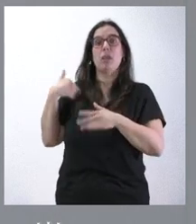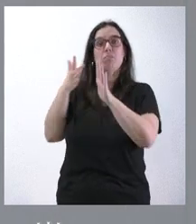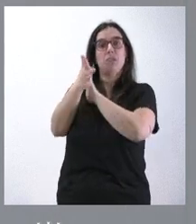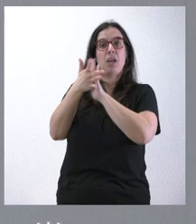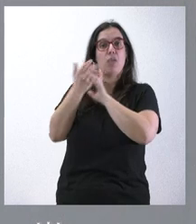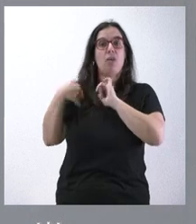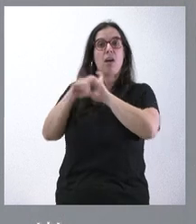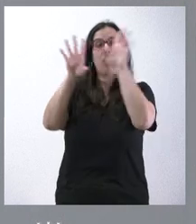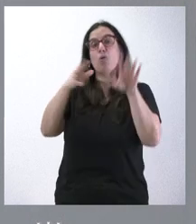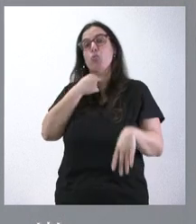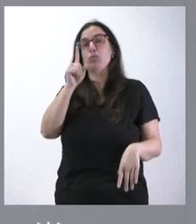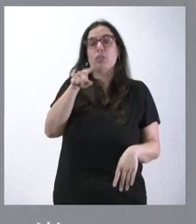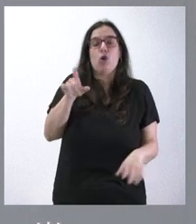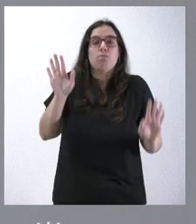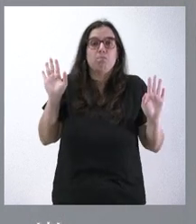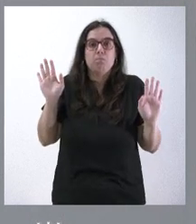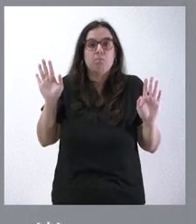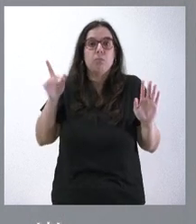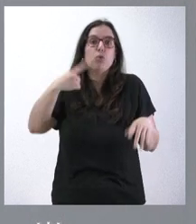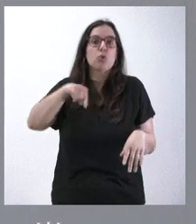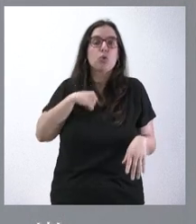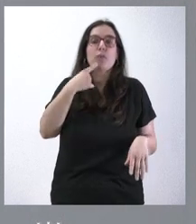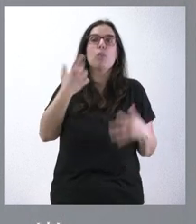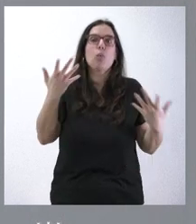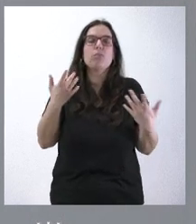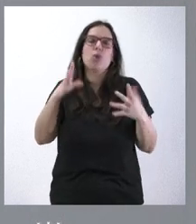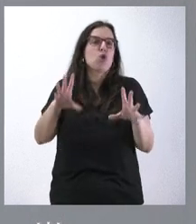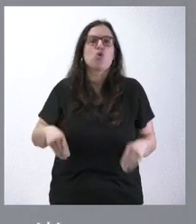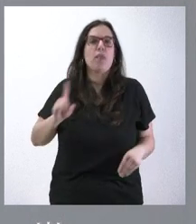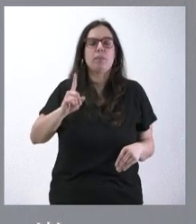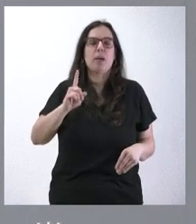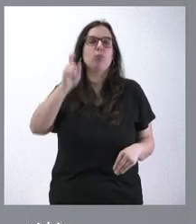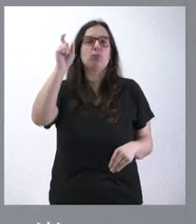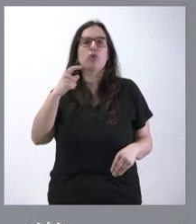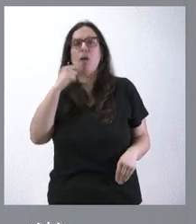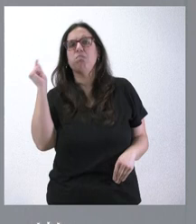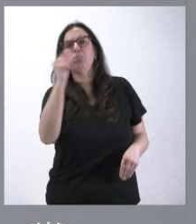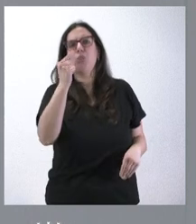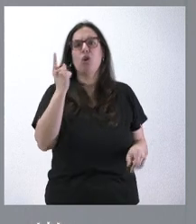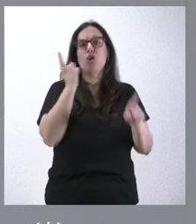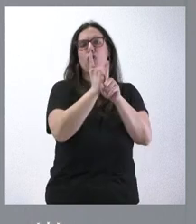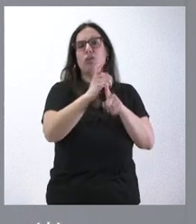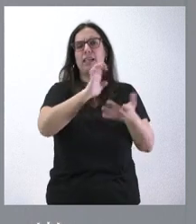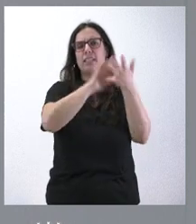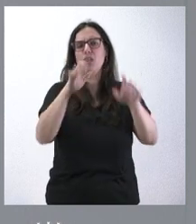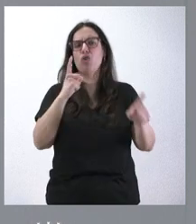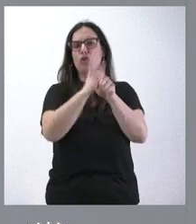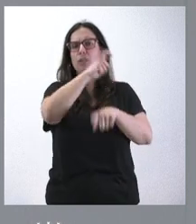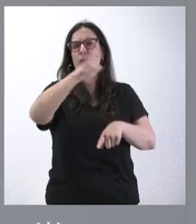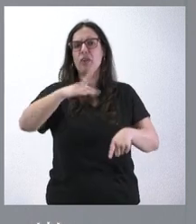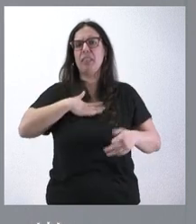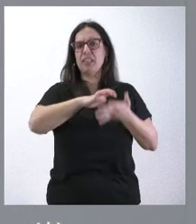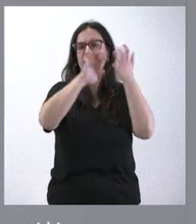podrán gustar más o menos nosotros lo que decimos es que no toleramos que se ofenda a Castilla de León que se ofenda a la gente de Castilla León que